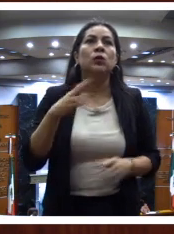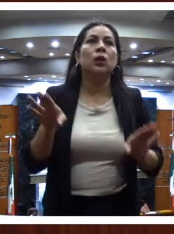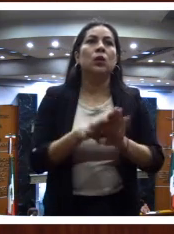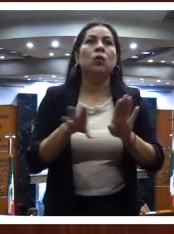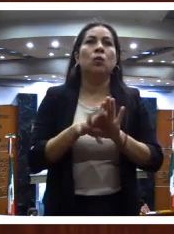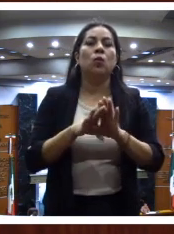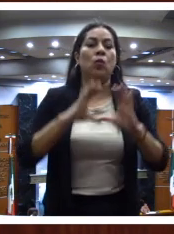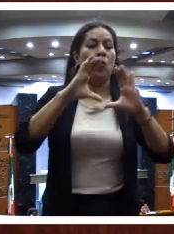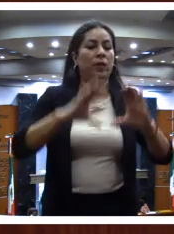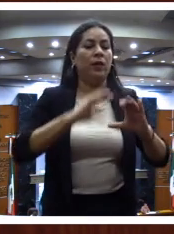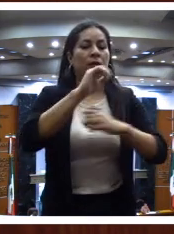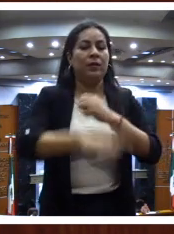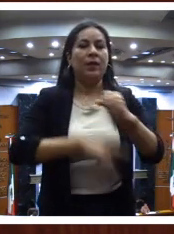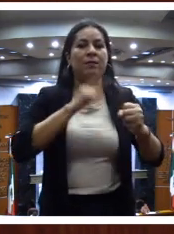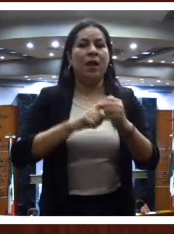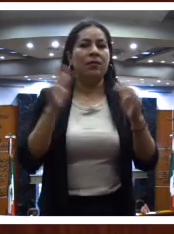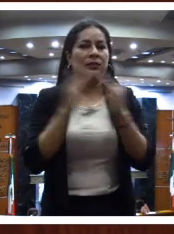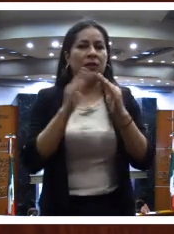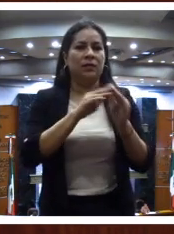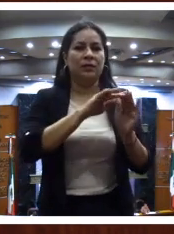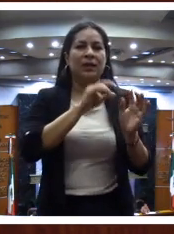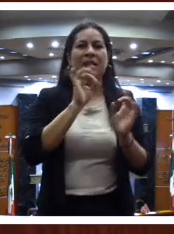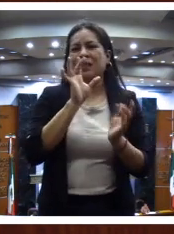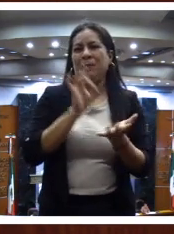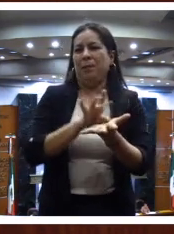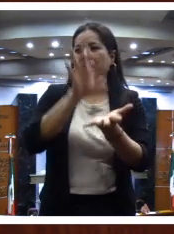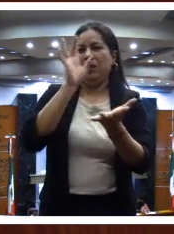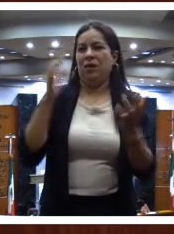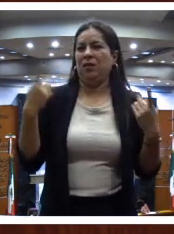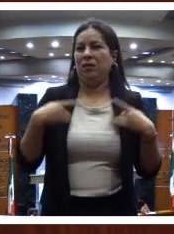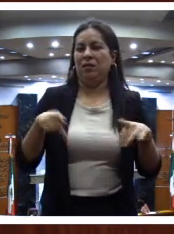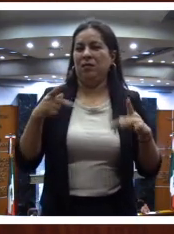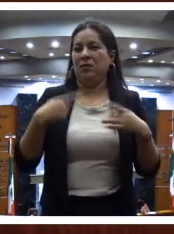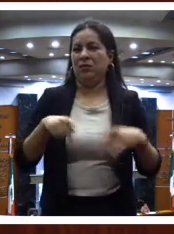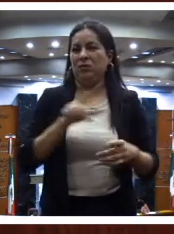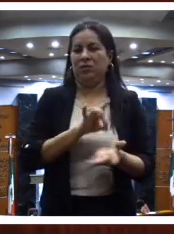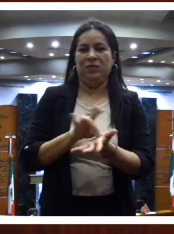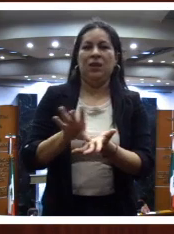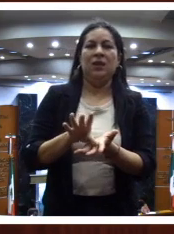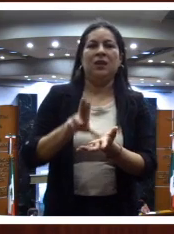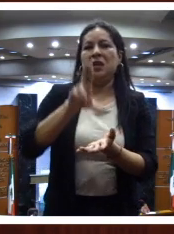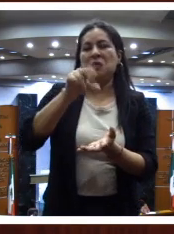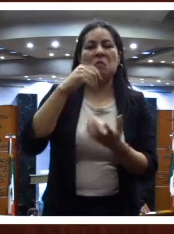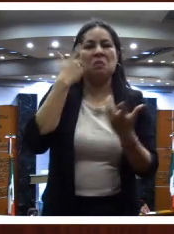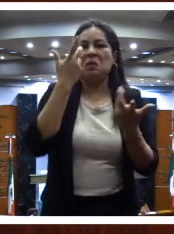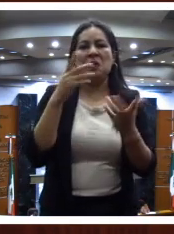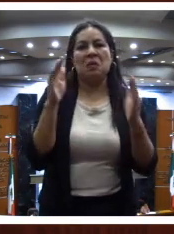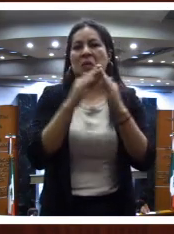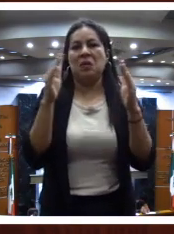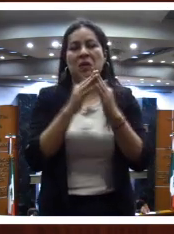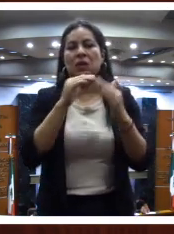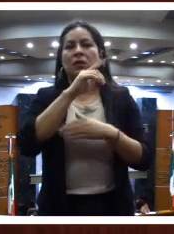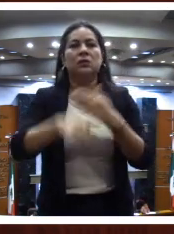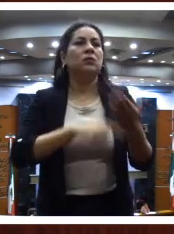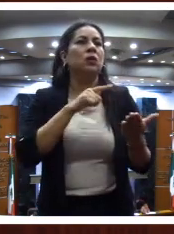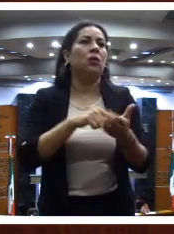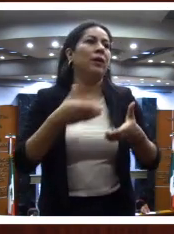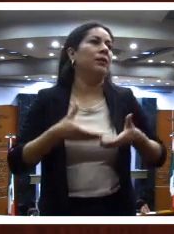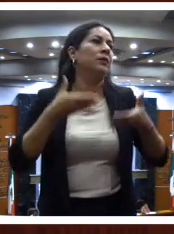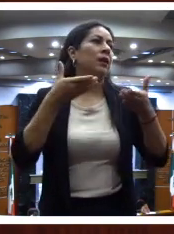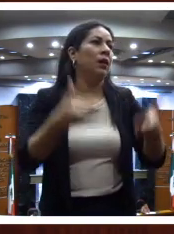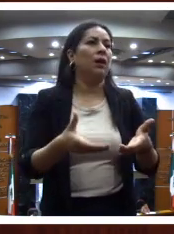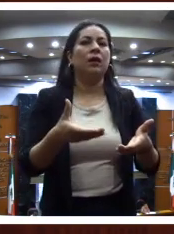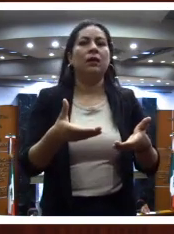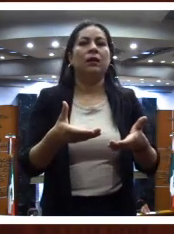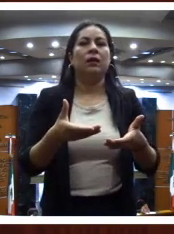Refugio de animales domésticos abandonados no deseados en domicilios particulares o espacios públicos